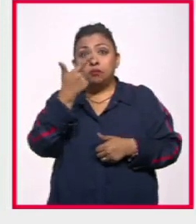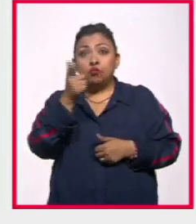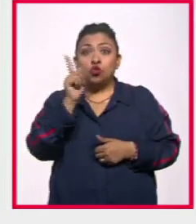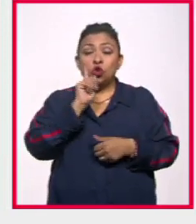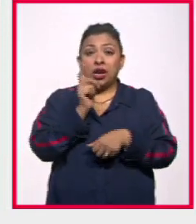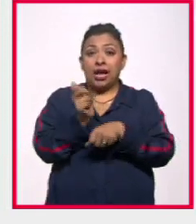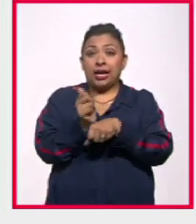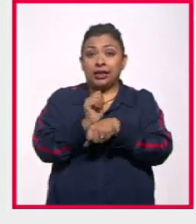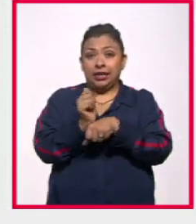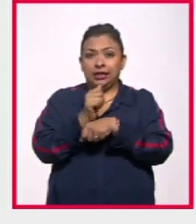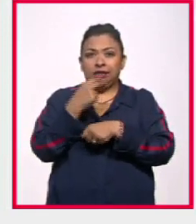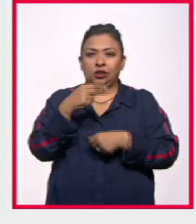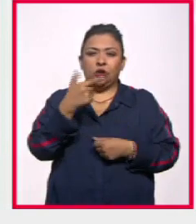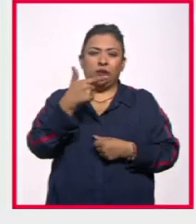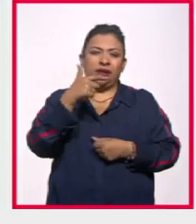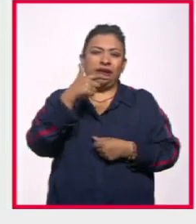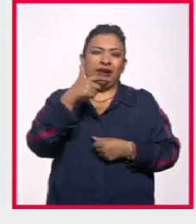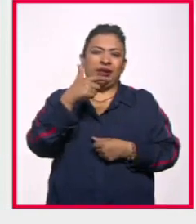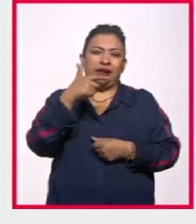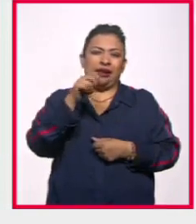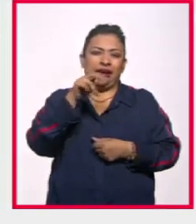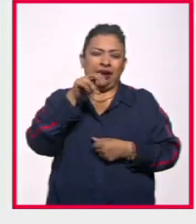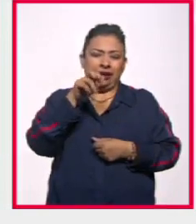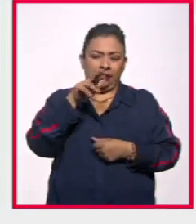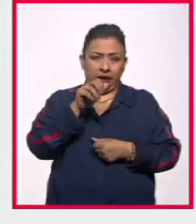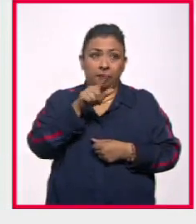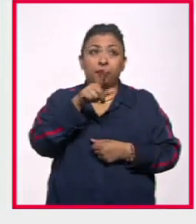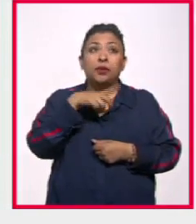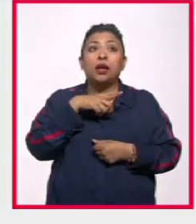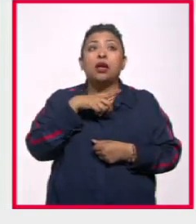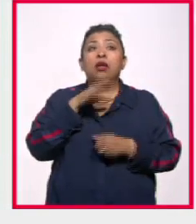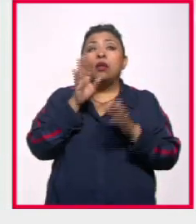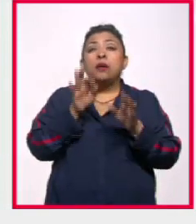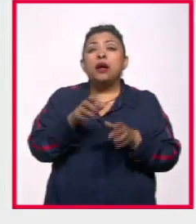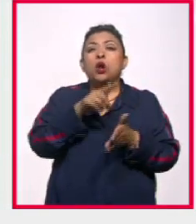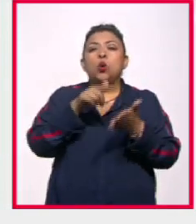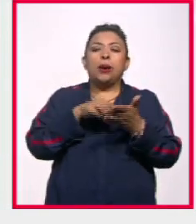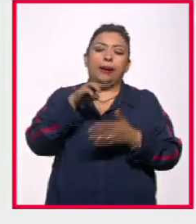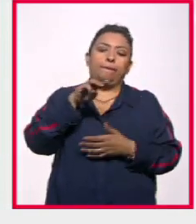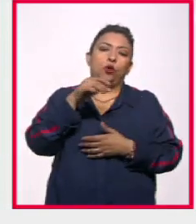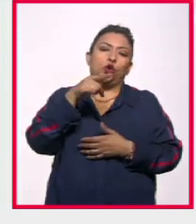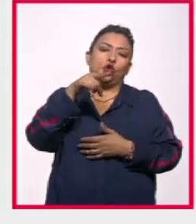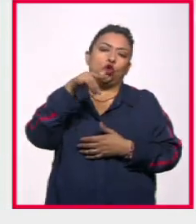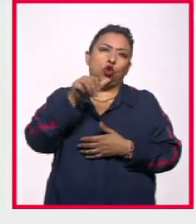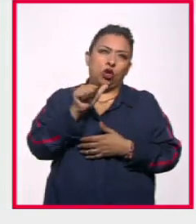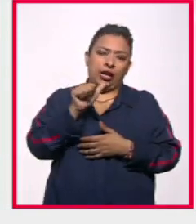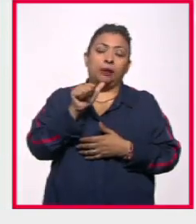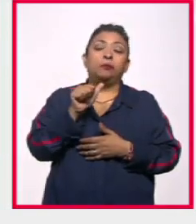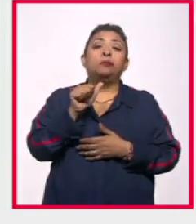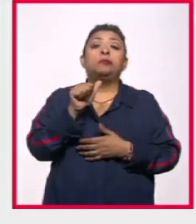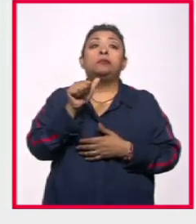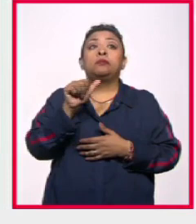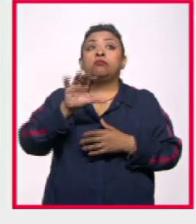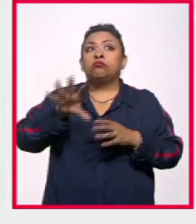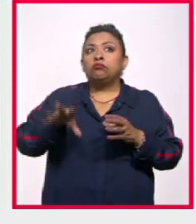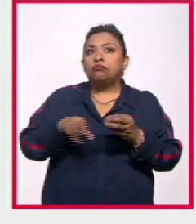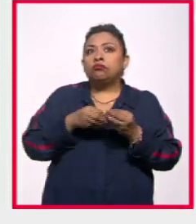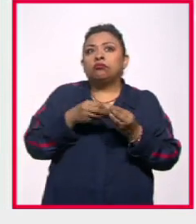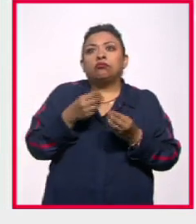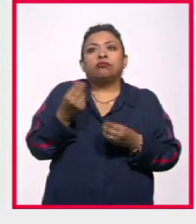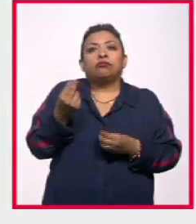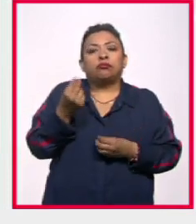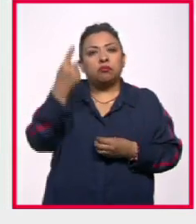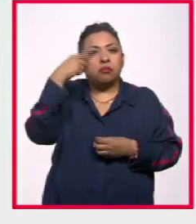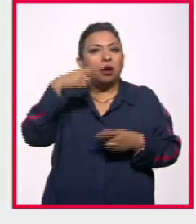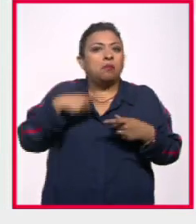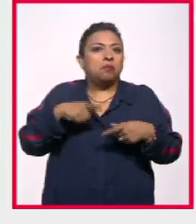actriz que se llama Gana Bayarzayhan, que originalmente de Mongolia, que trajo todo lo que necesitamos